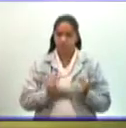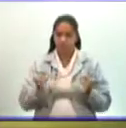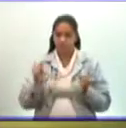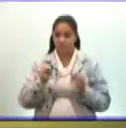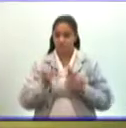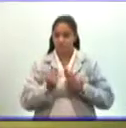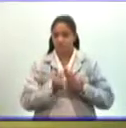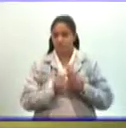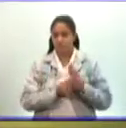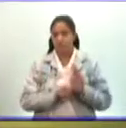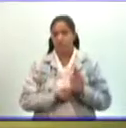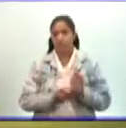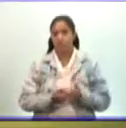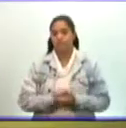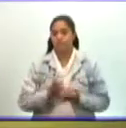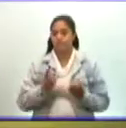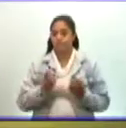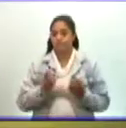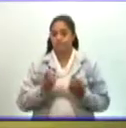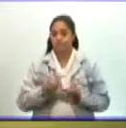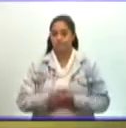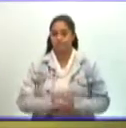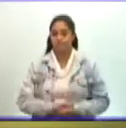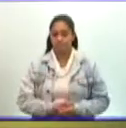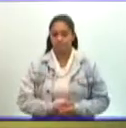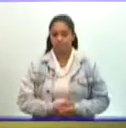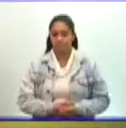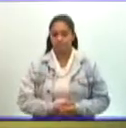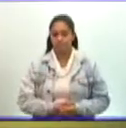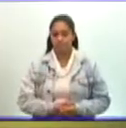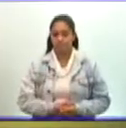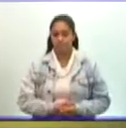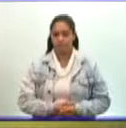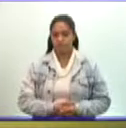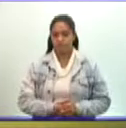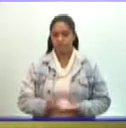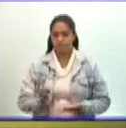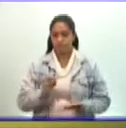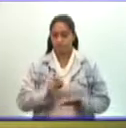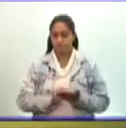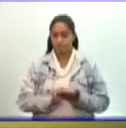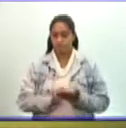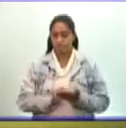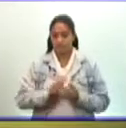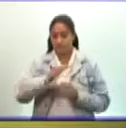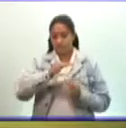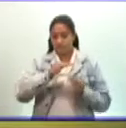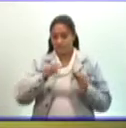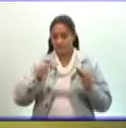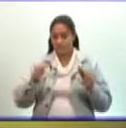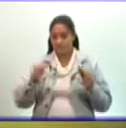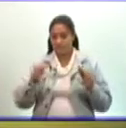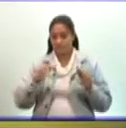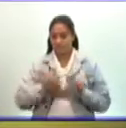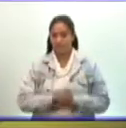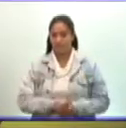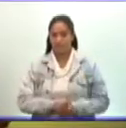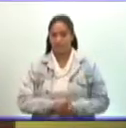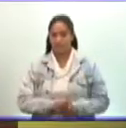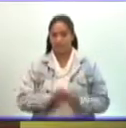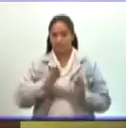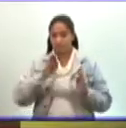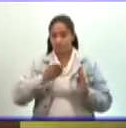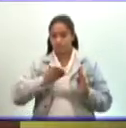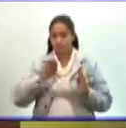necesarias y suficientes. O sea, que existen semirrectas de origen común que son cortadas